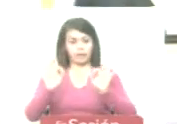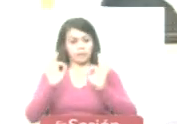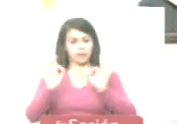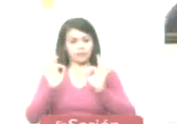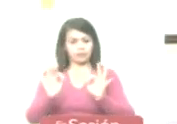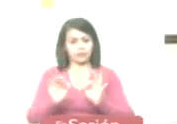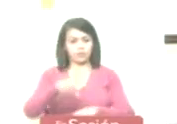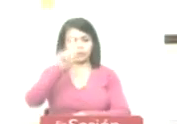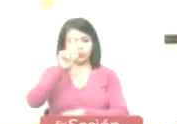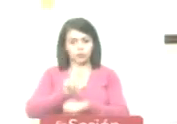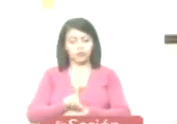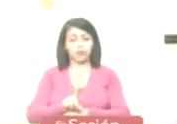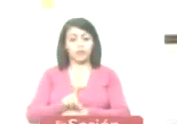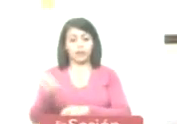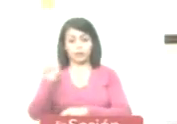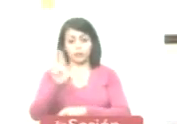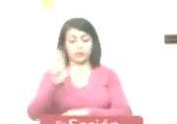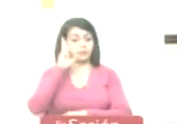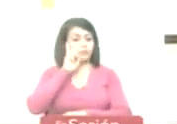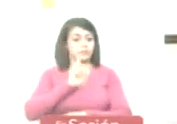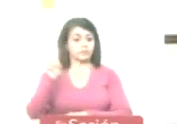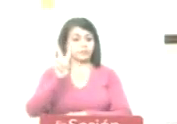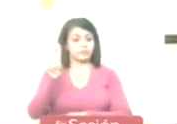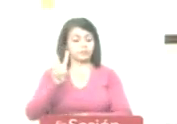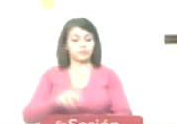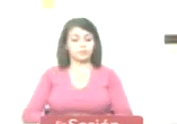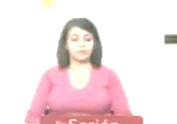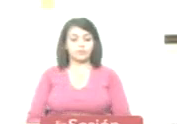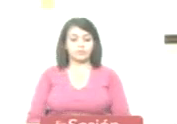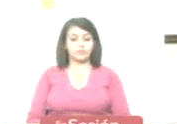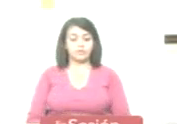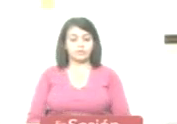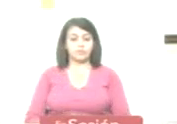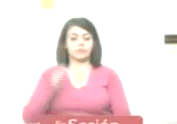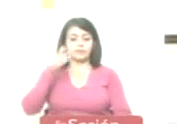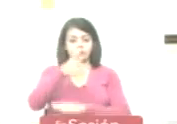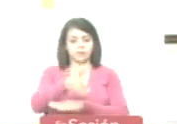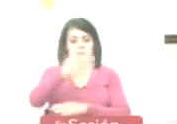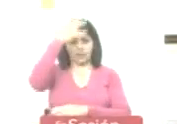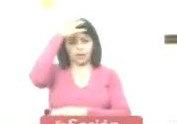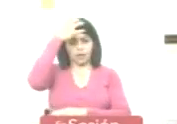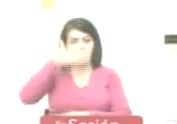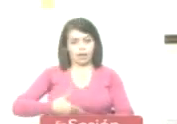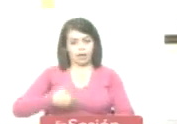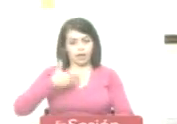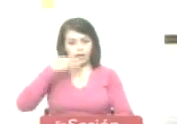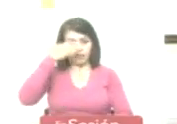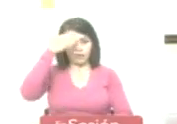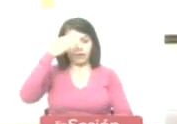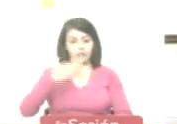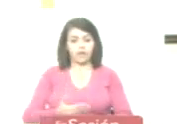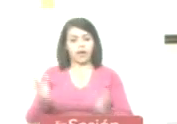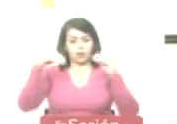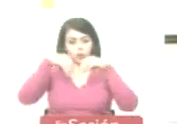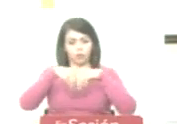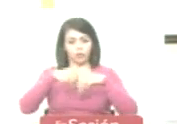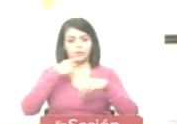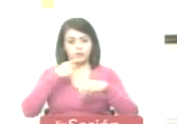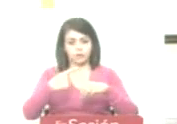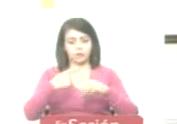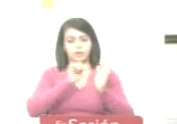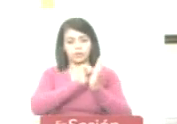extraordinario y plenipotenciario de la República Bolivariana de Venezuela ante el Reino de Arabia Saudita, de conformidad con